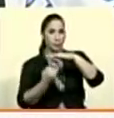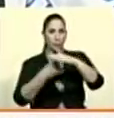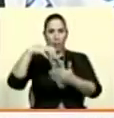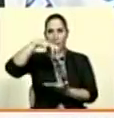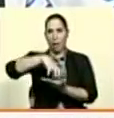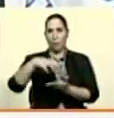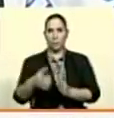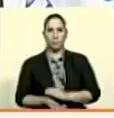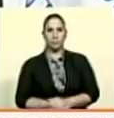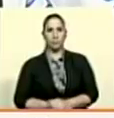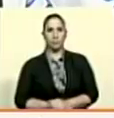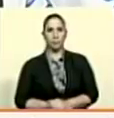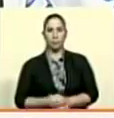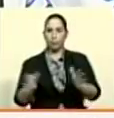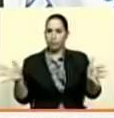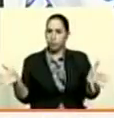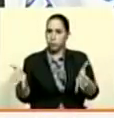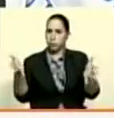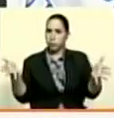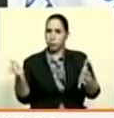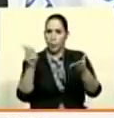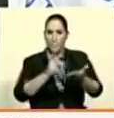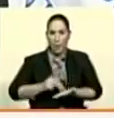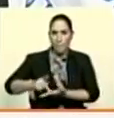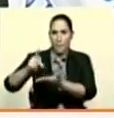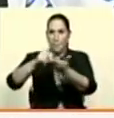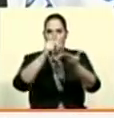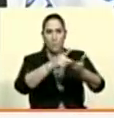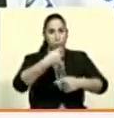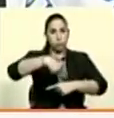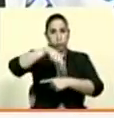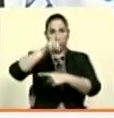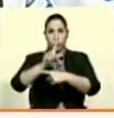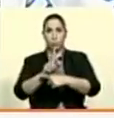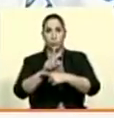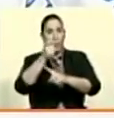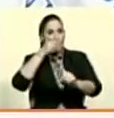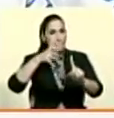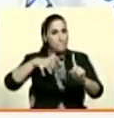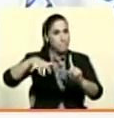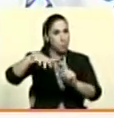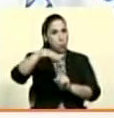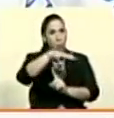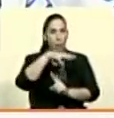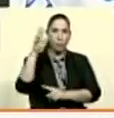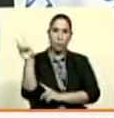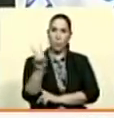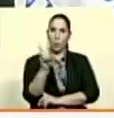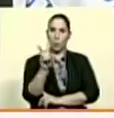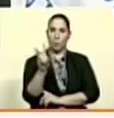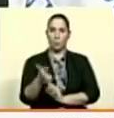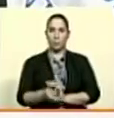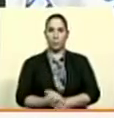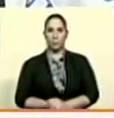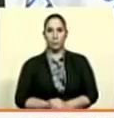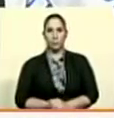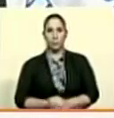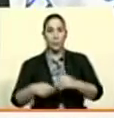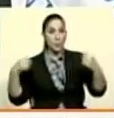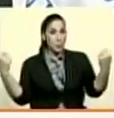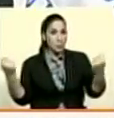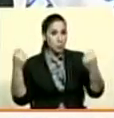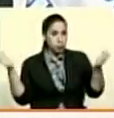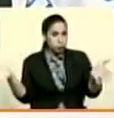Estado, fomentando la participación protagónica del pueblo venezolano, promoviendo